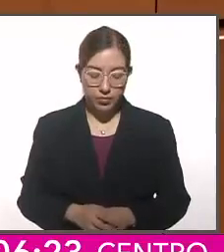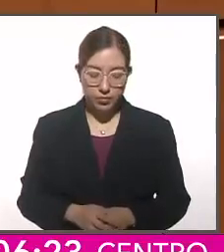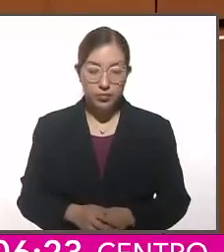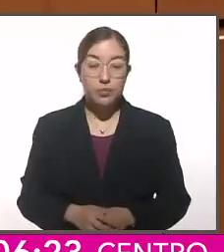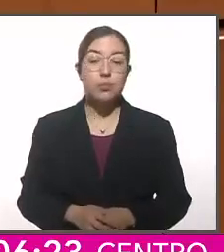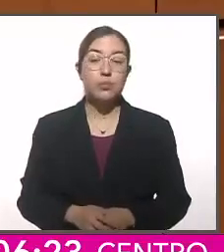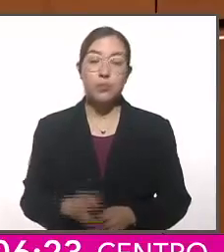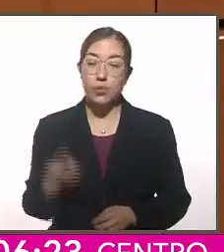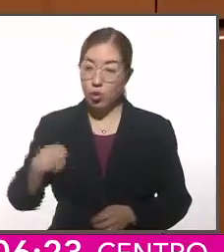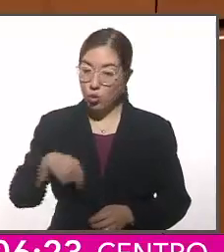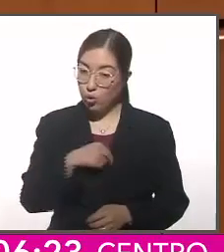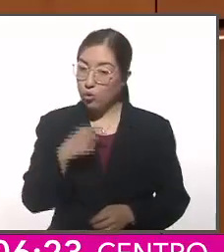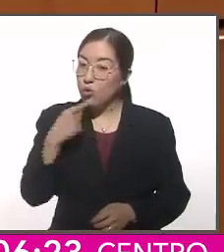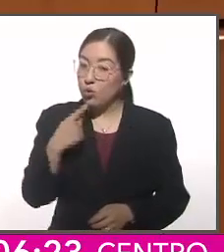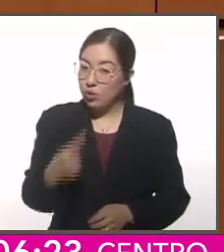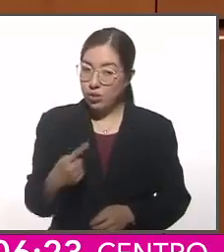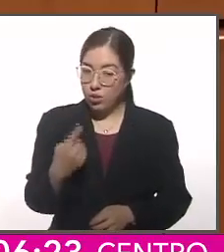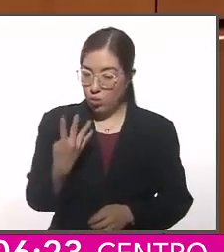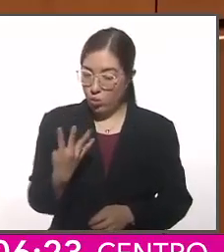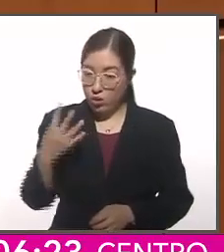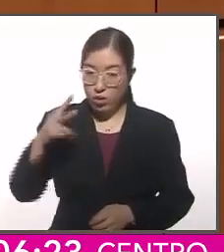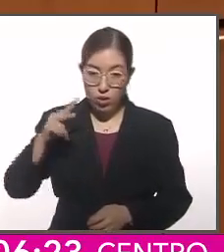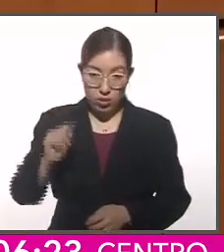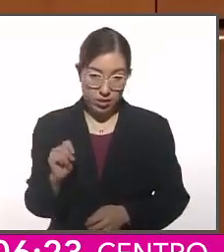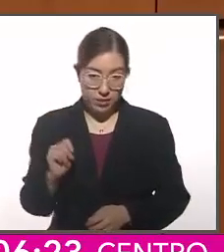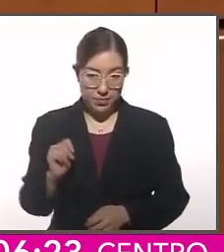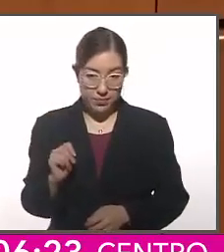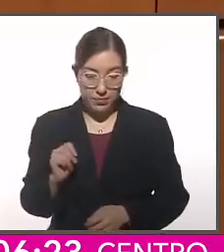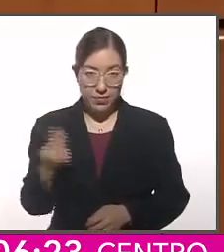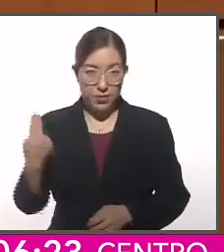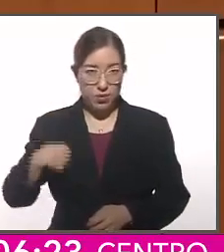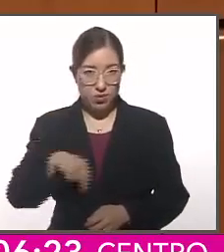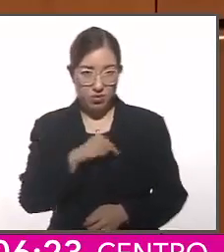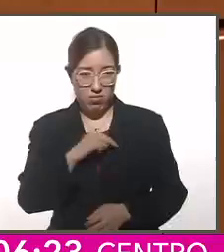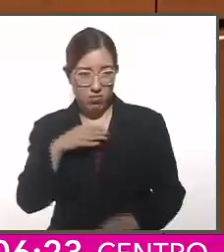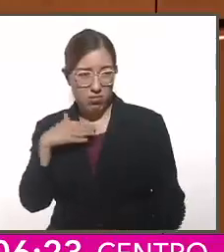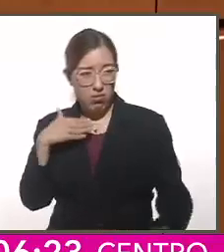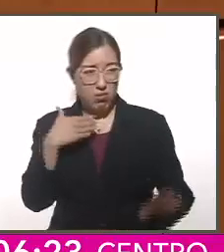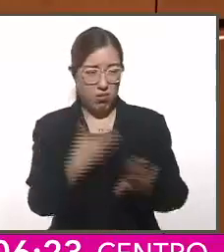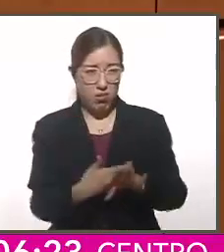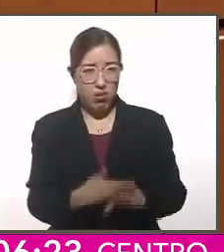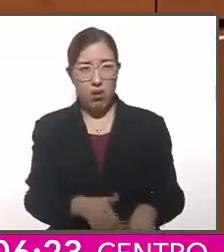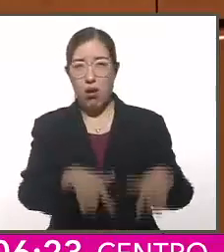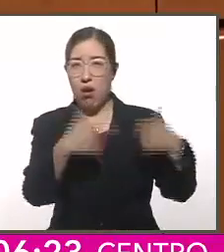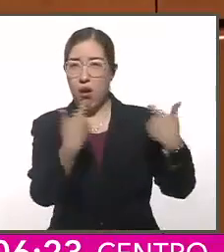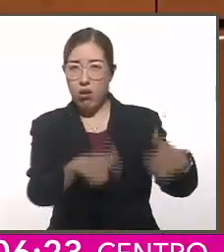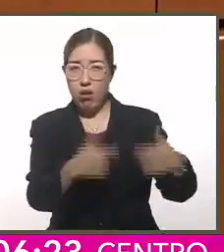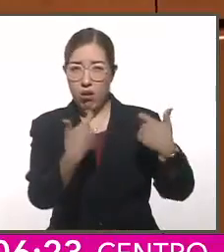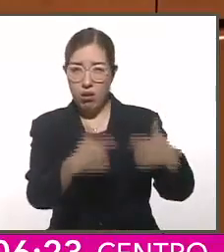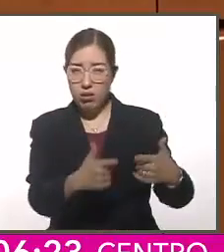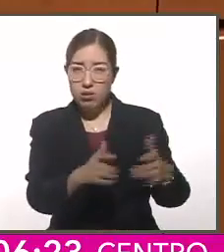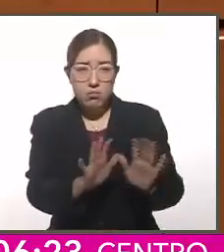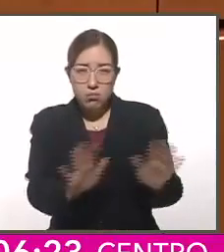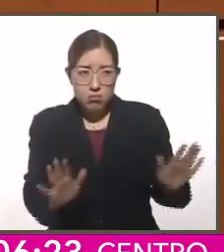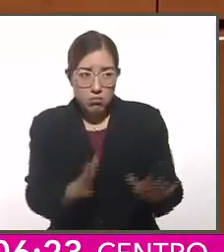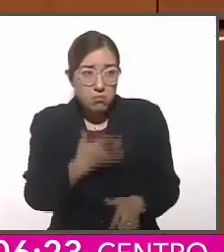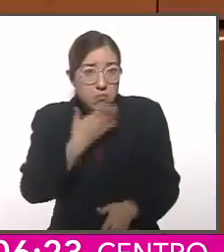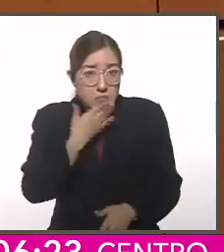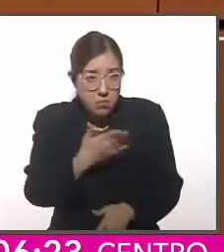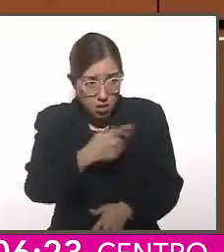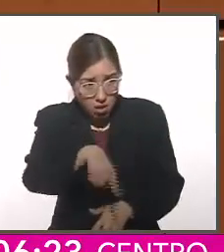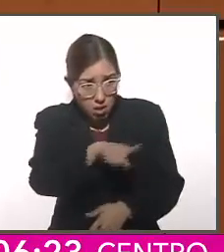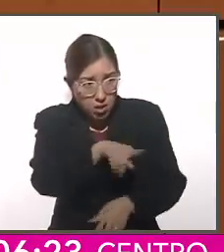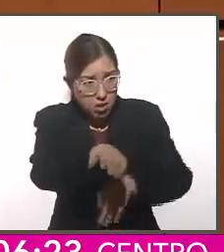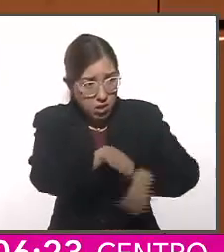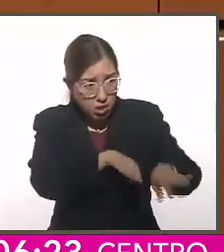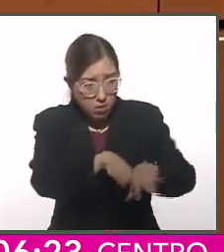que la 4T no está en contra de la riqueza bien habida. Estamos en